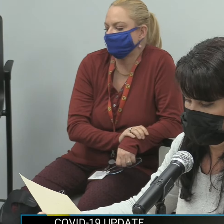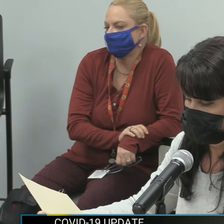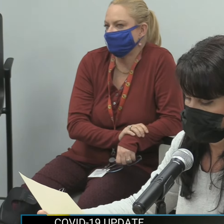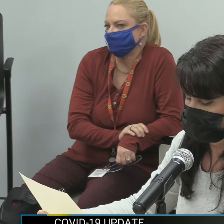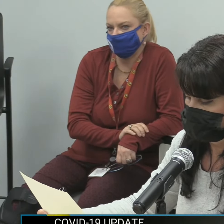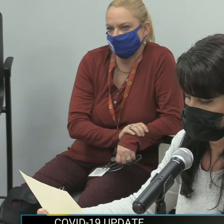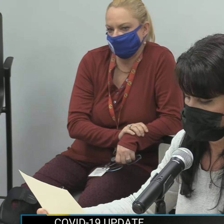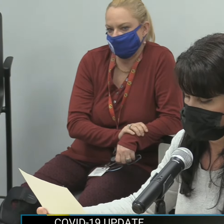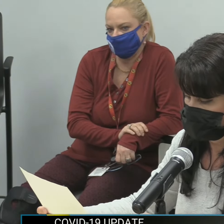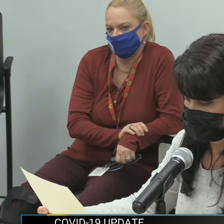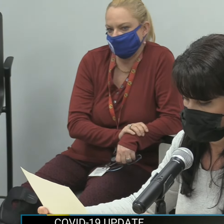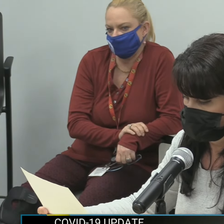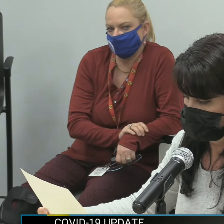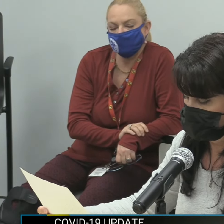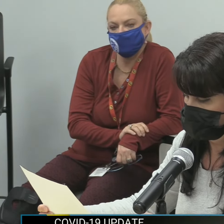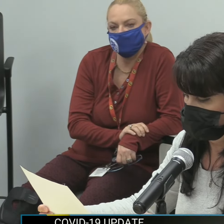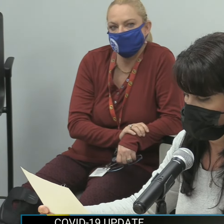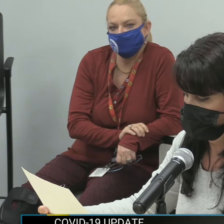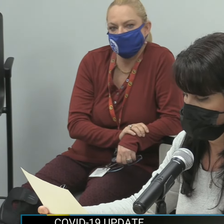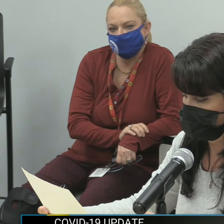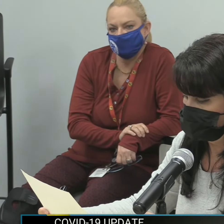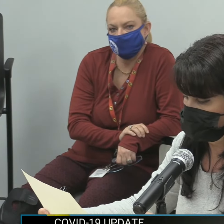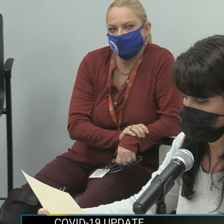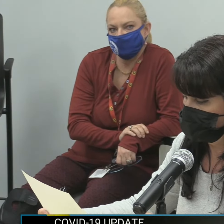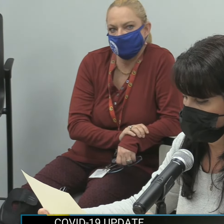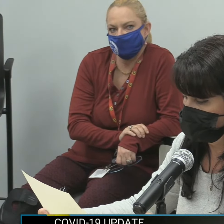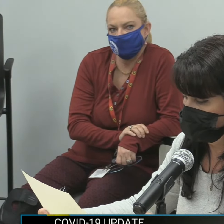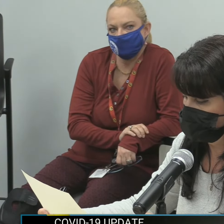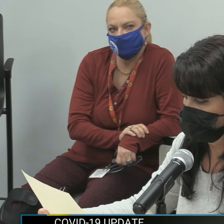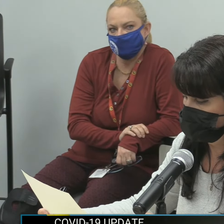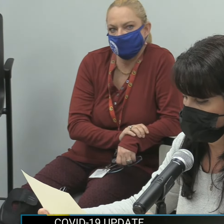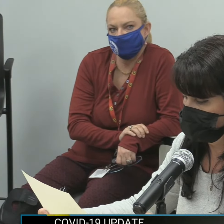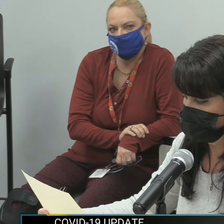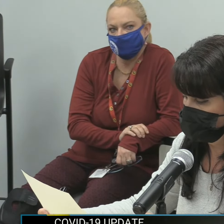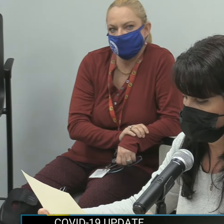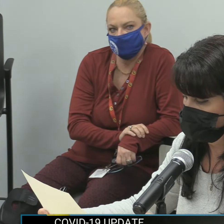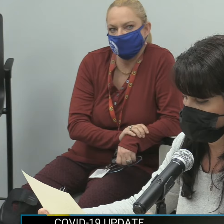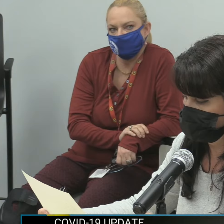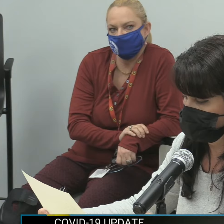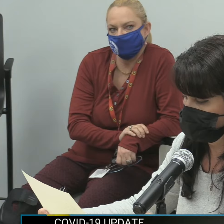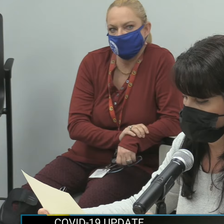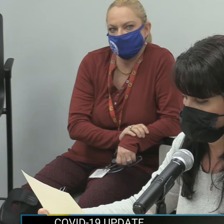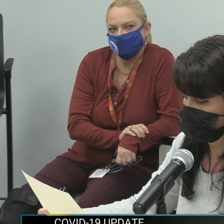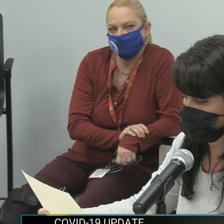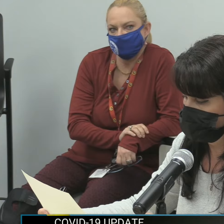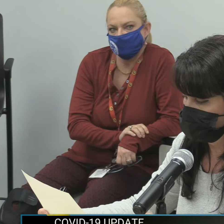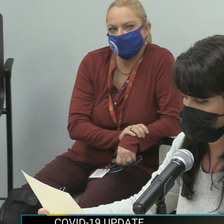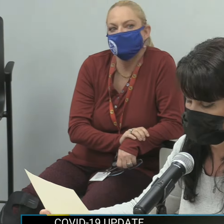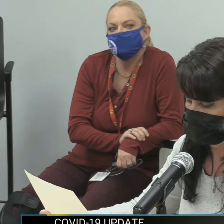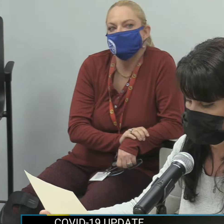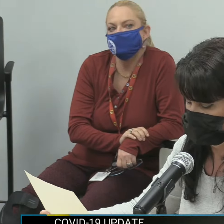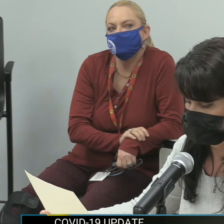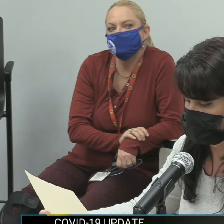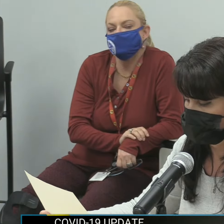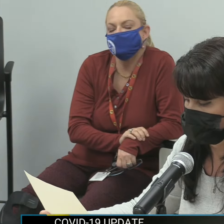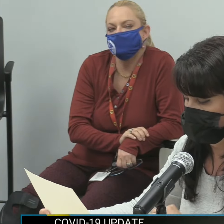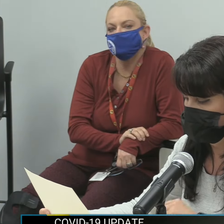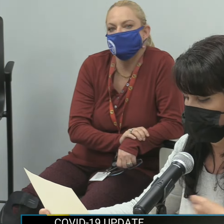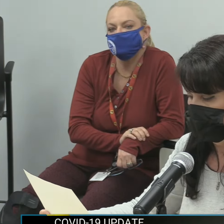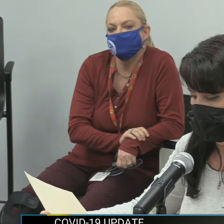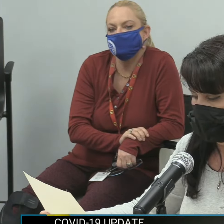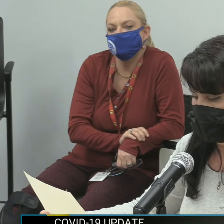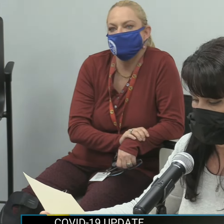para prevenir la propagación del COVID-19. Utilizar un cubrebocas es mucho mejor que no usar nada. Utilícela de manera